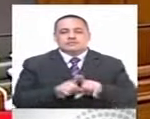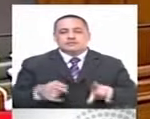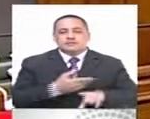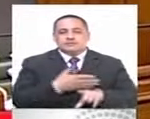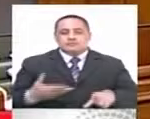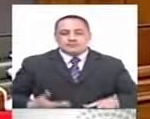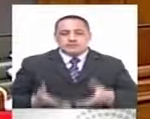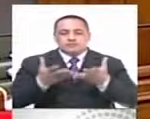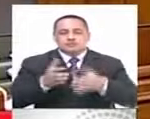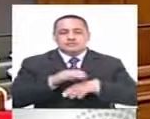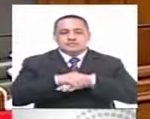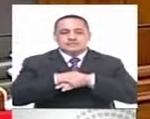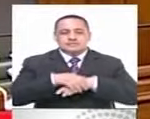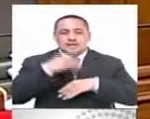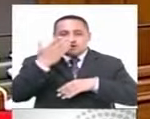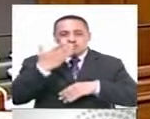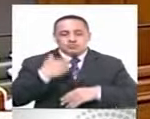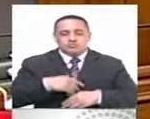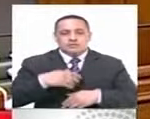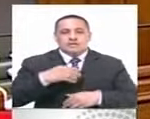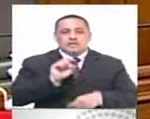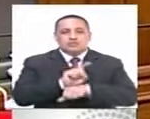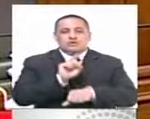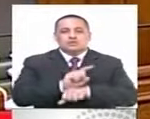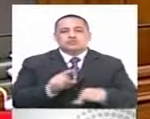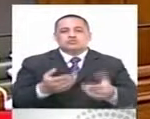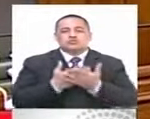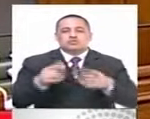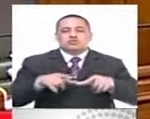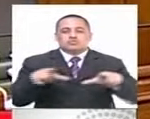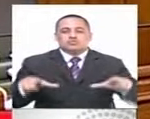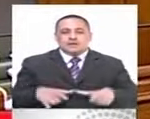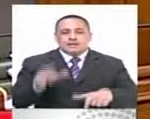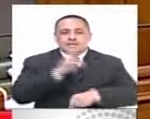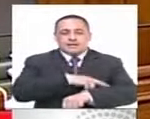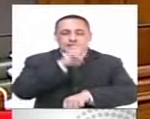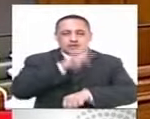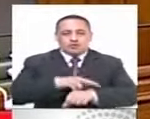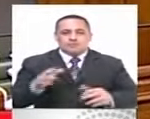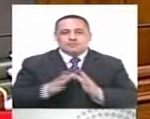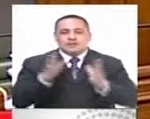presidenta, en salud y educación para la región más grande del Perú.